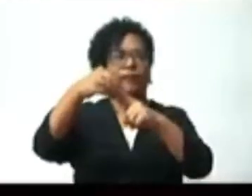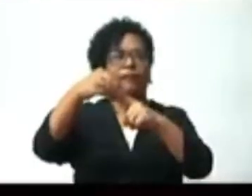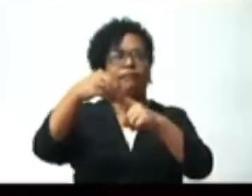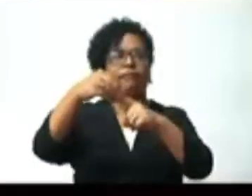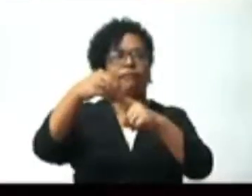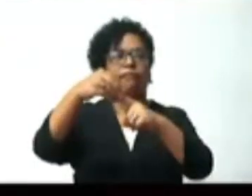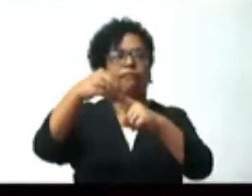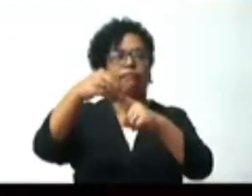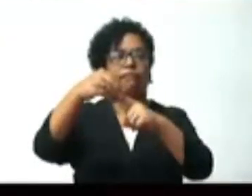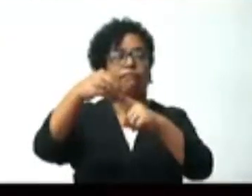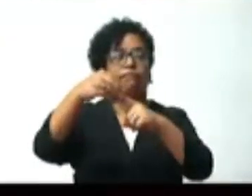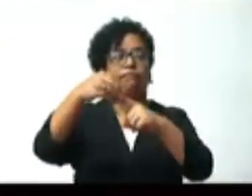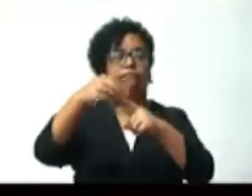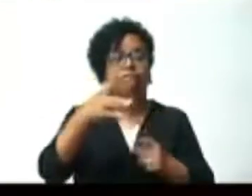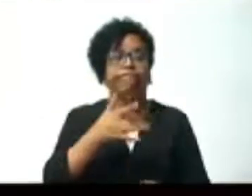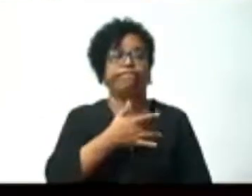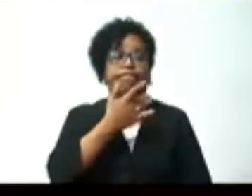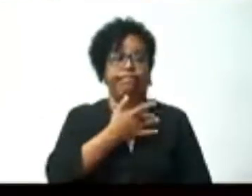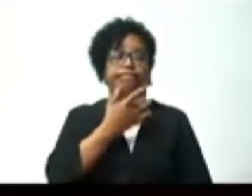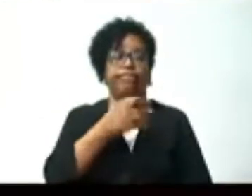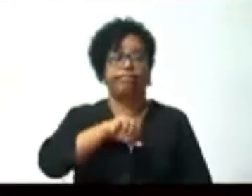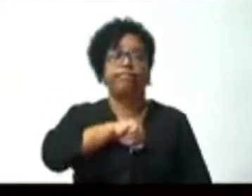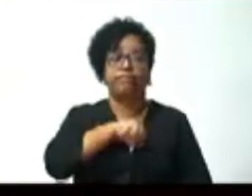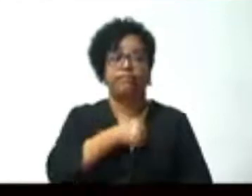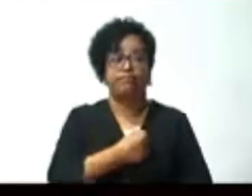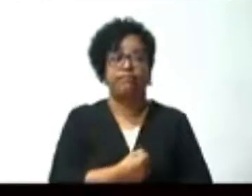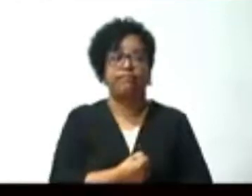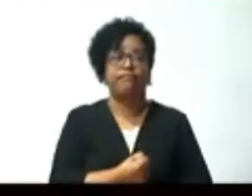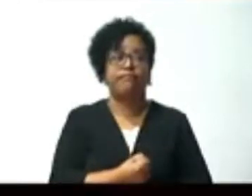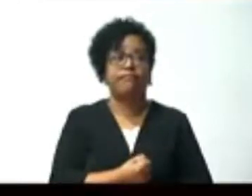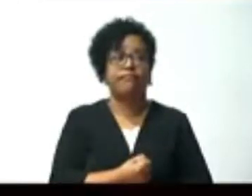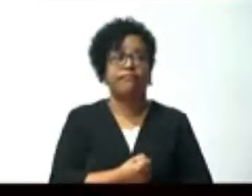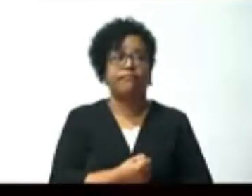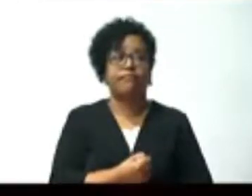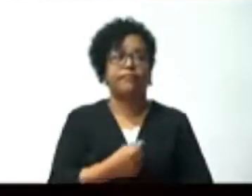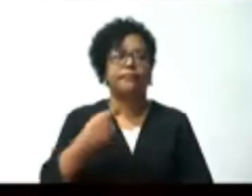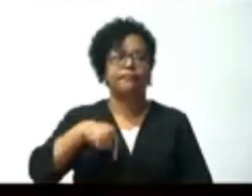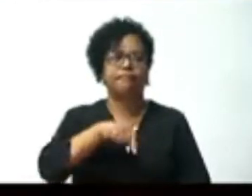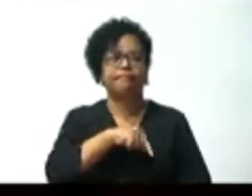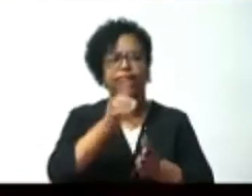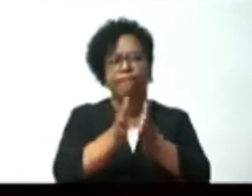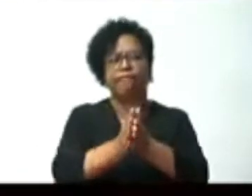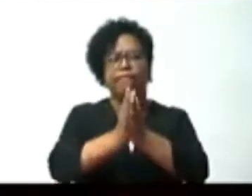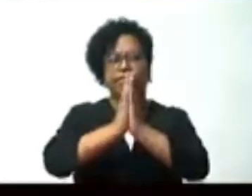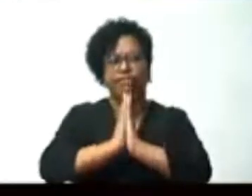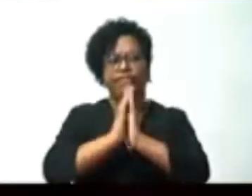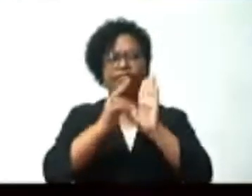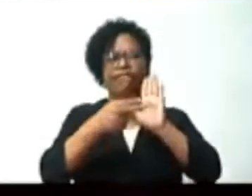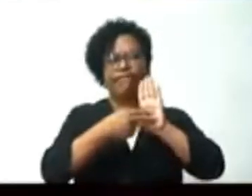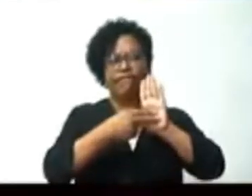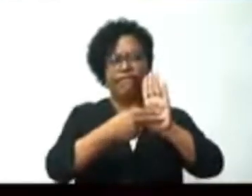bien dolorosa, el hecho de que estemos pidiendo un reconocimiento para